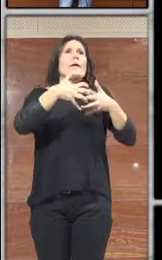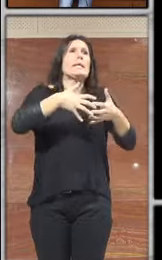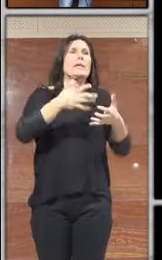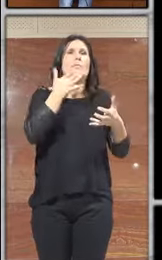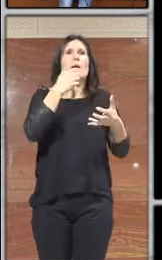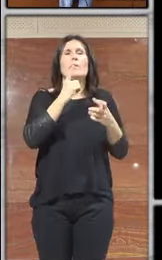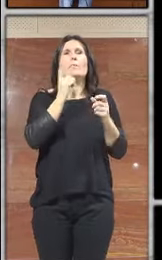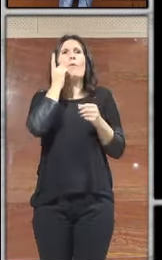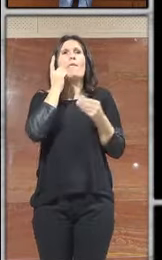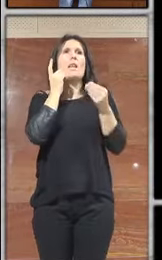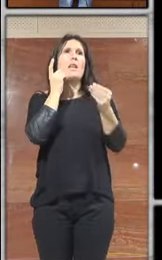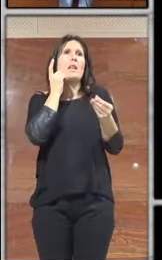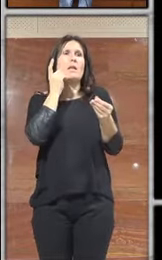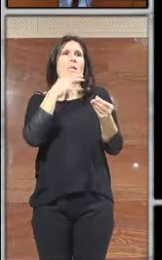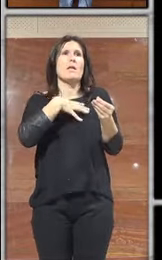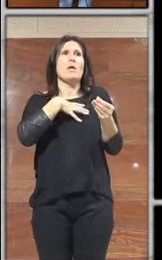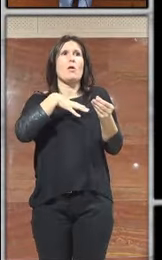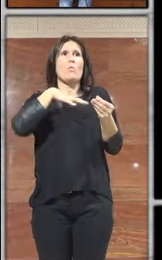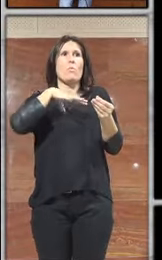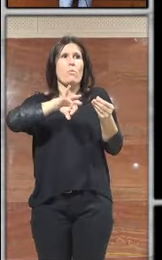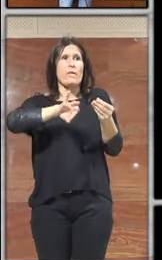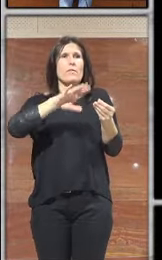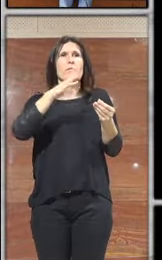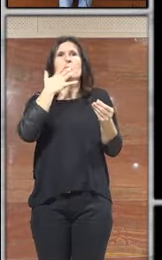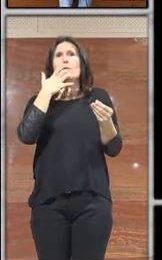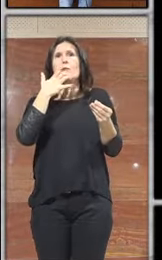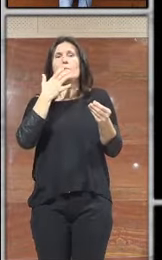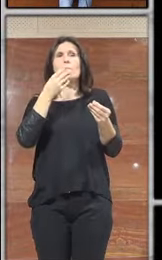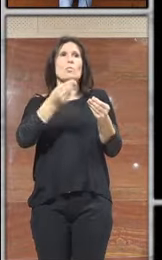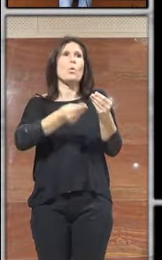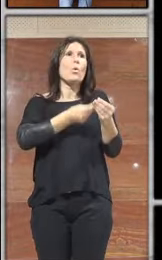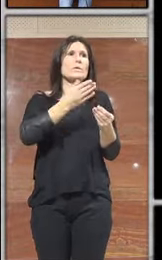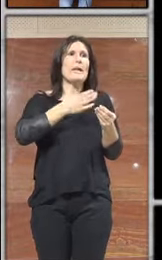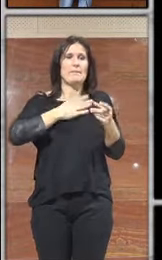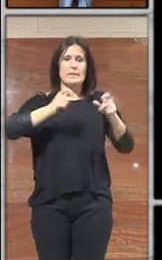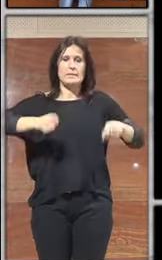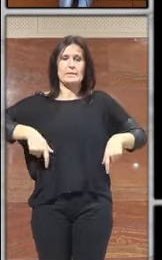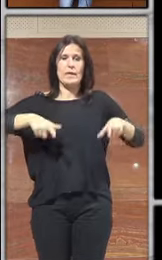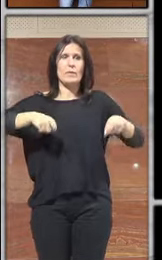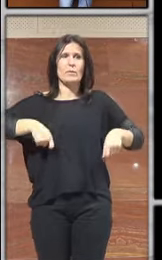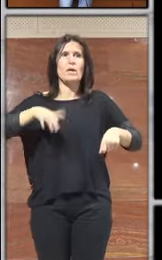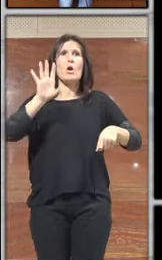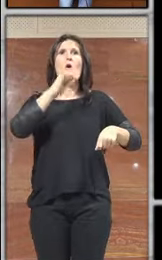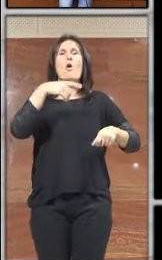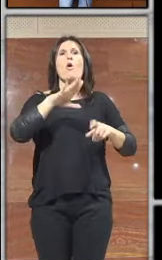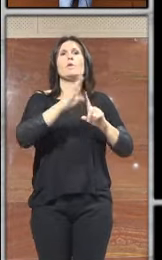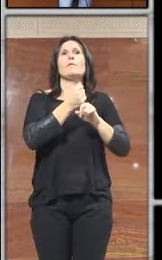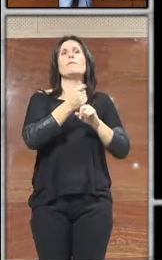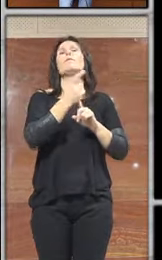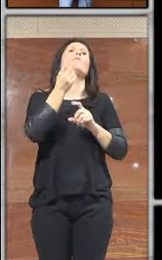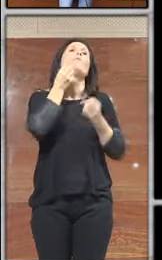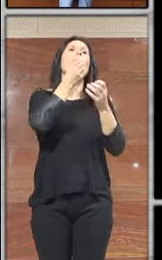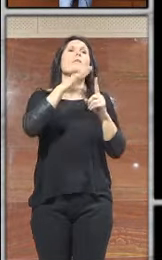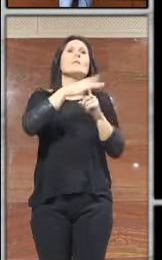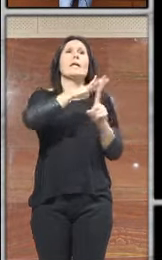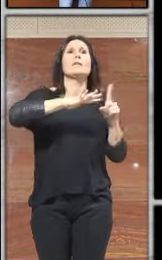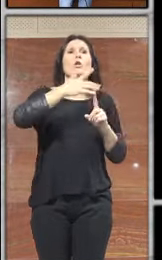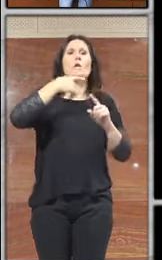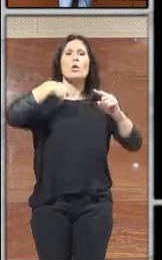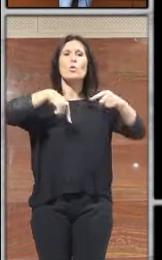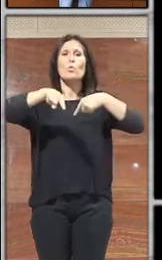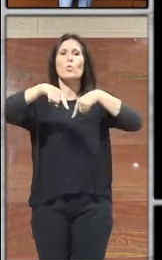un pequeño dispositivo móvil, puedes desde manejar tu silla de ruedas a obtener información del entorno de rutas accesibles,